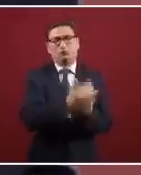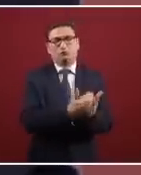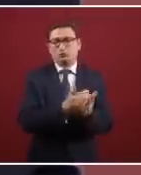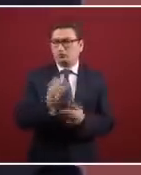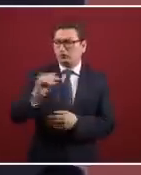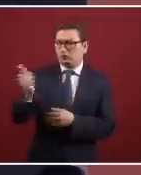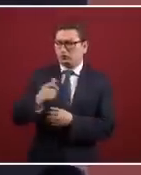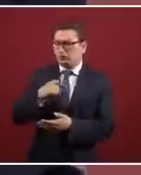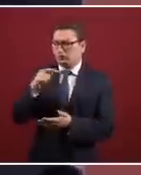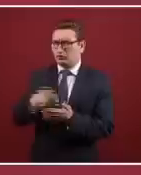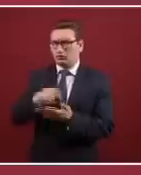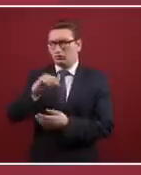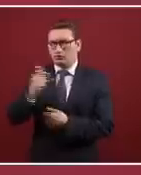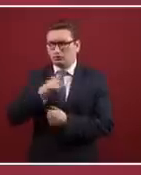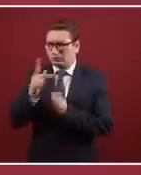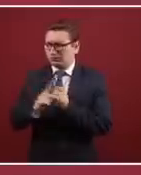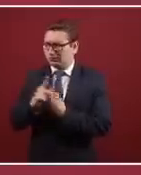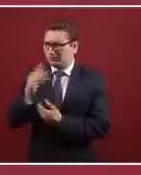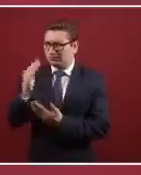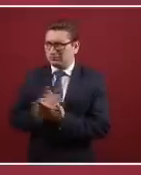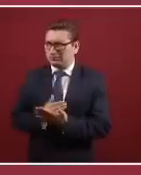Eso ya no es globalidad,